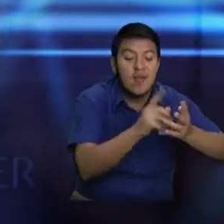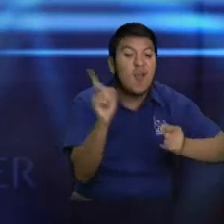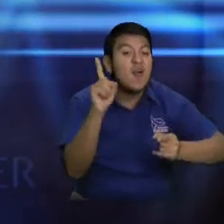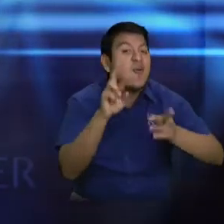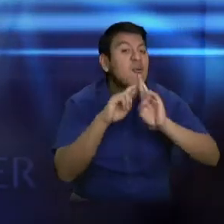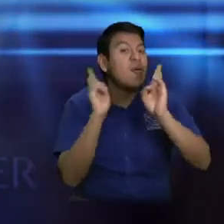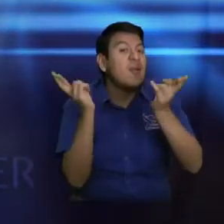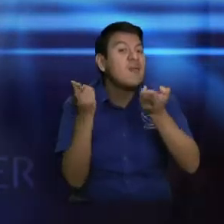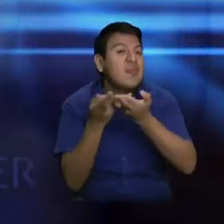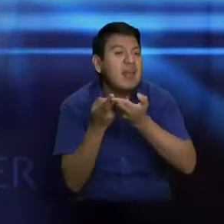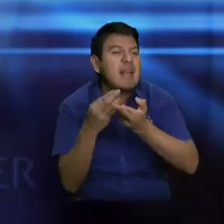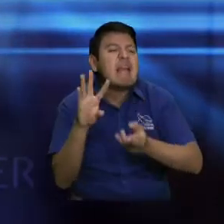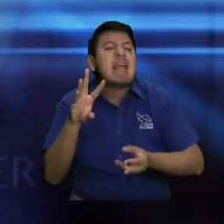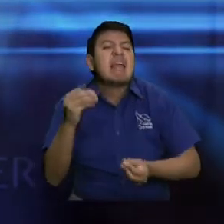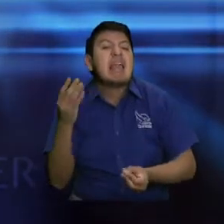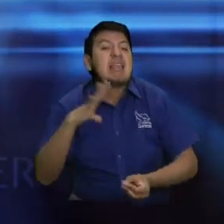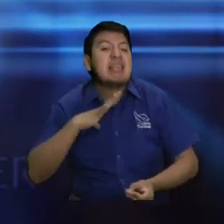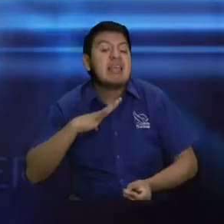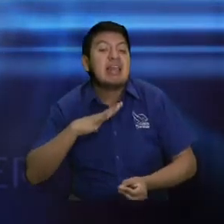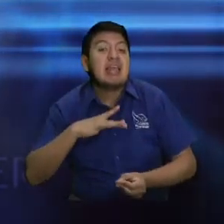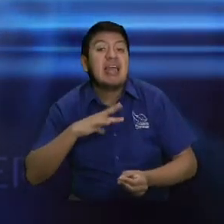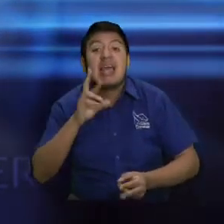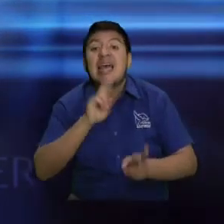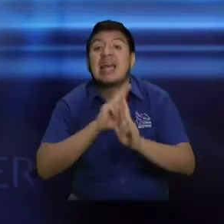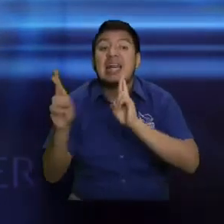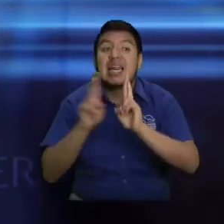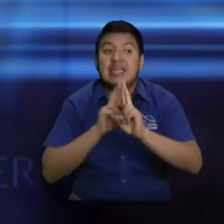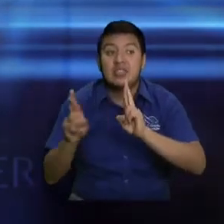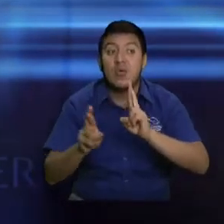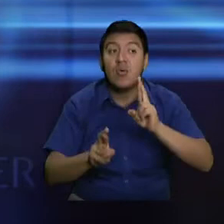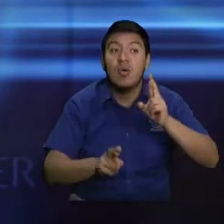Pues qué asociación tiene la justicia y la iniquidad.